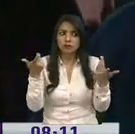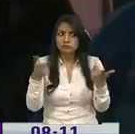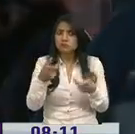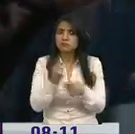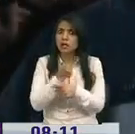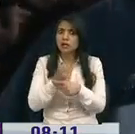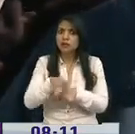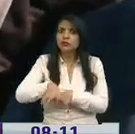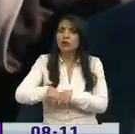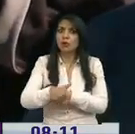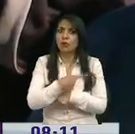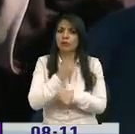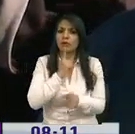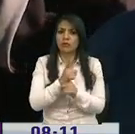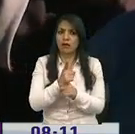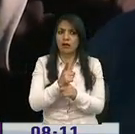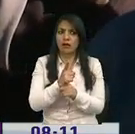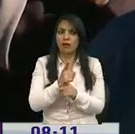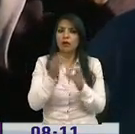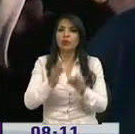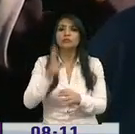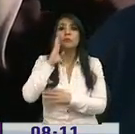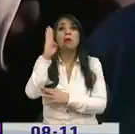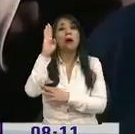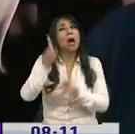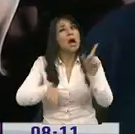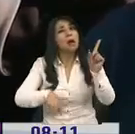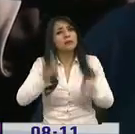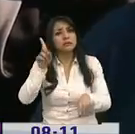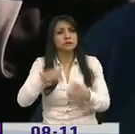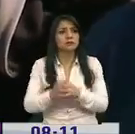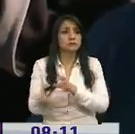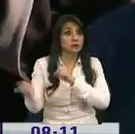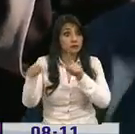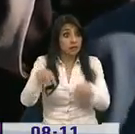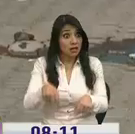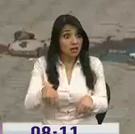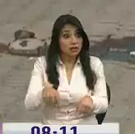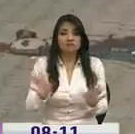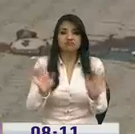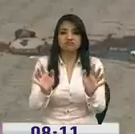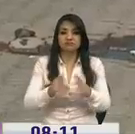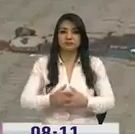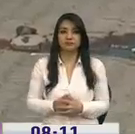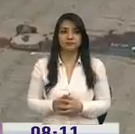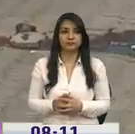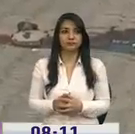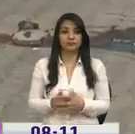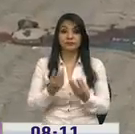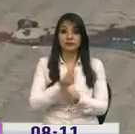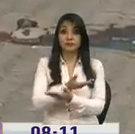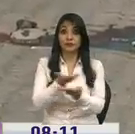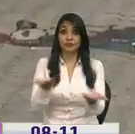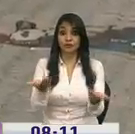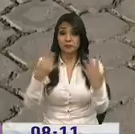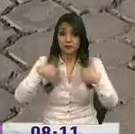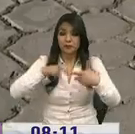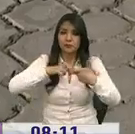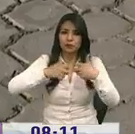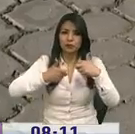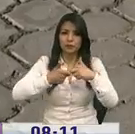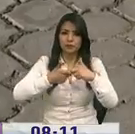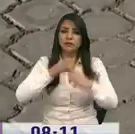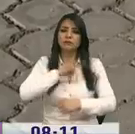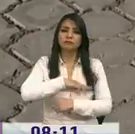aquí. De repente nomás ya toma la policía aquí. No viene con tanto. Esperan que una vez expuesto el inconveniente, la ayuda del